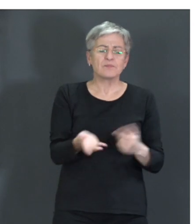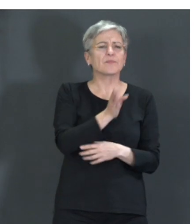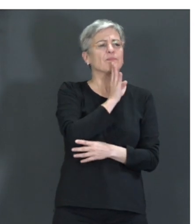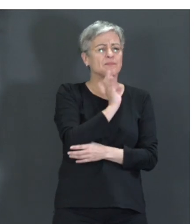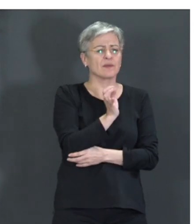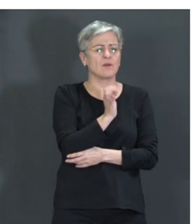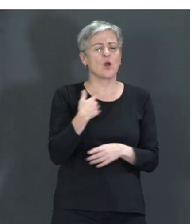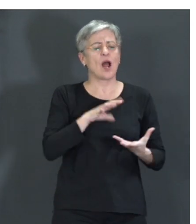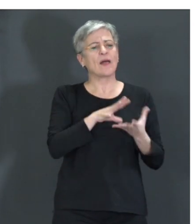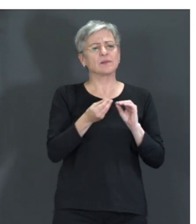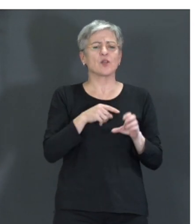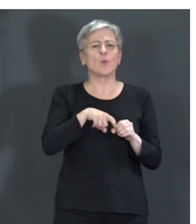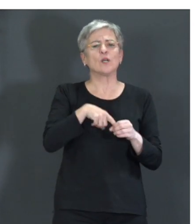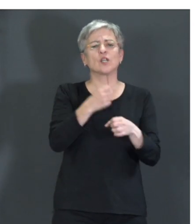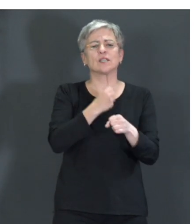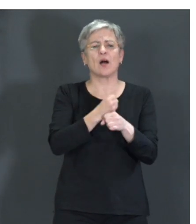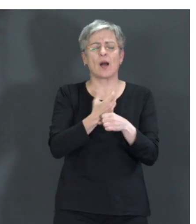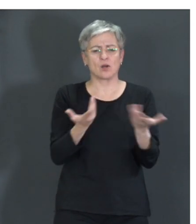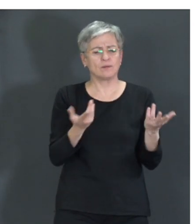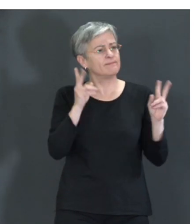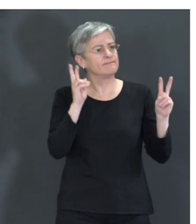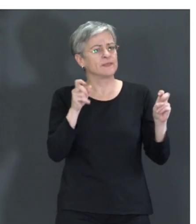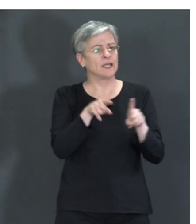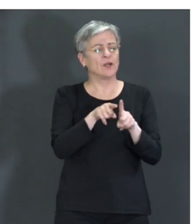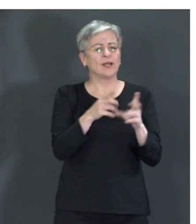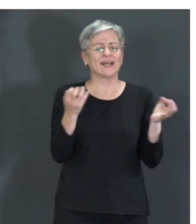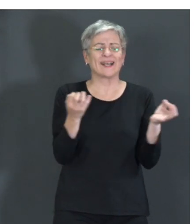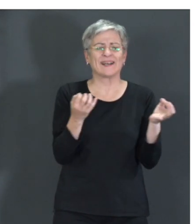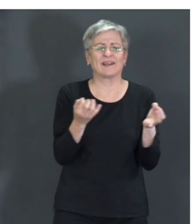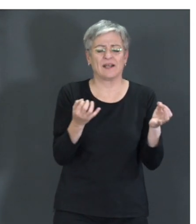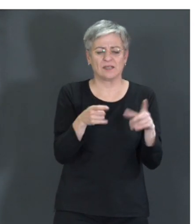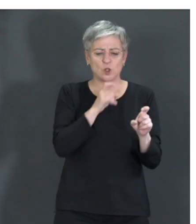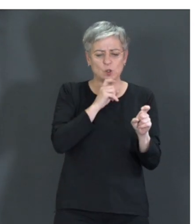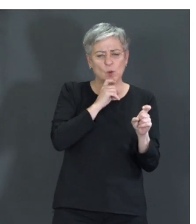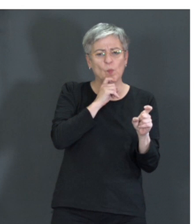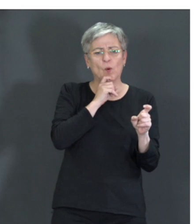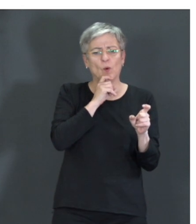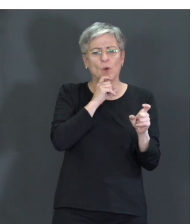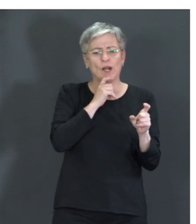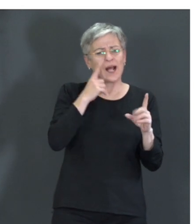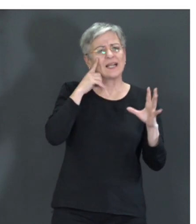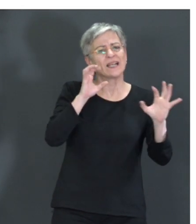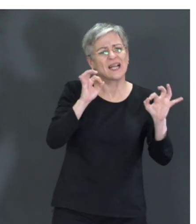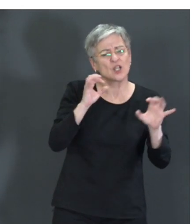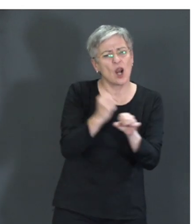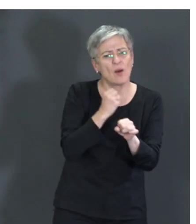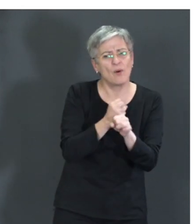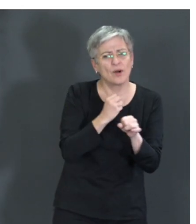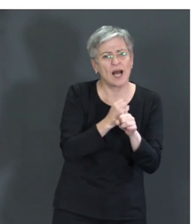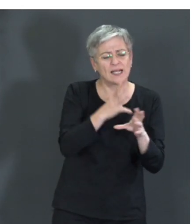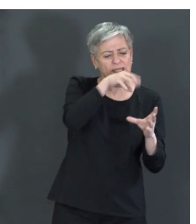adaptación de puesto de trabajo, no se acaba de tener claro dónde encaja, ¿no? En riesgos laborales,